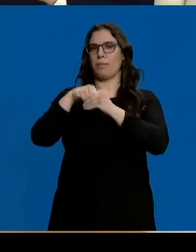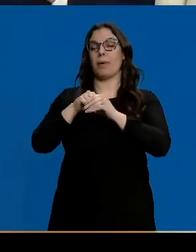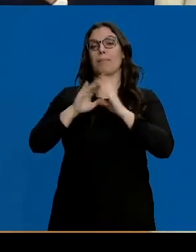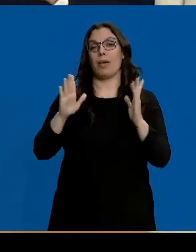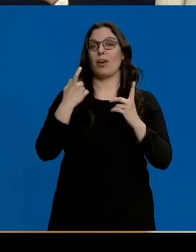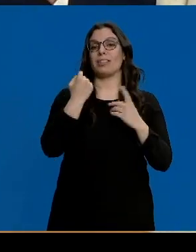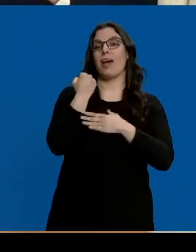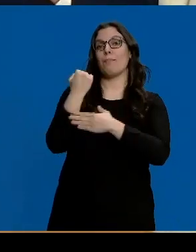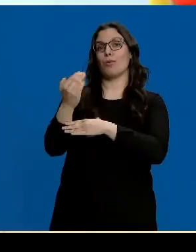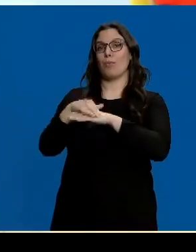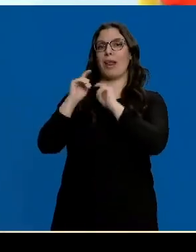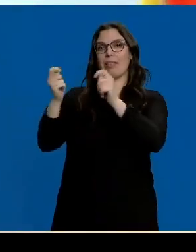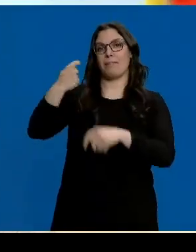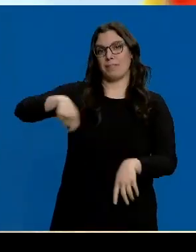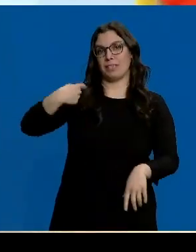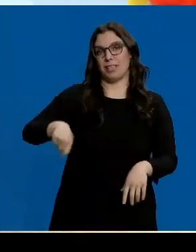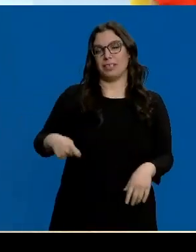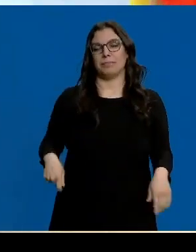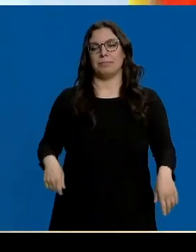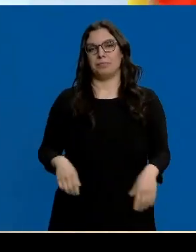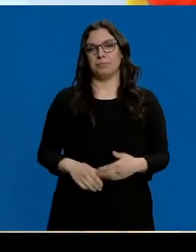apoyos para ser investido presidente.